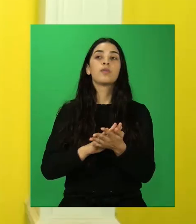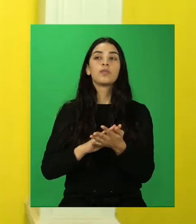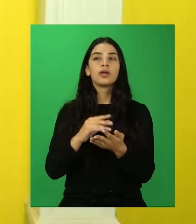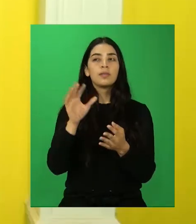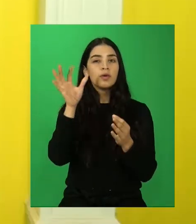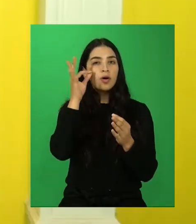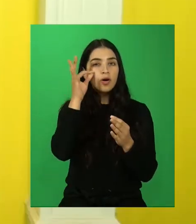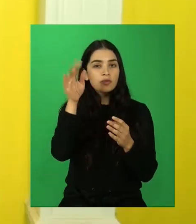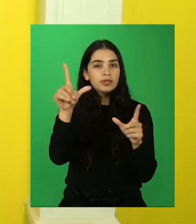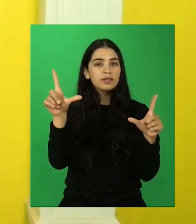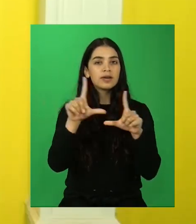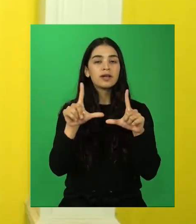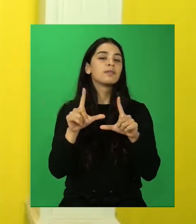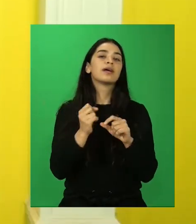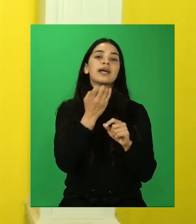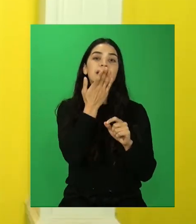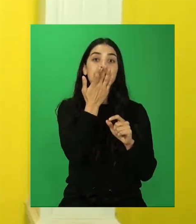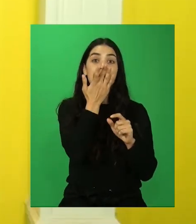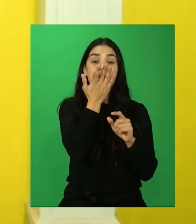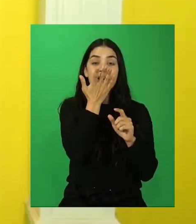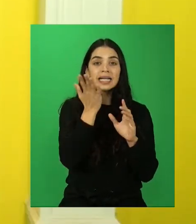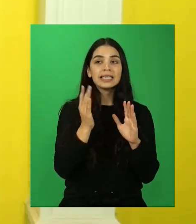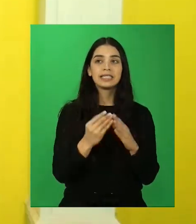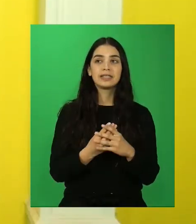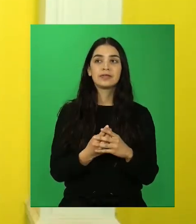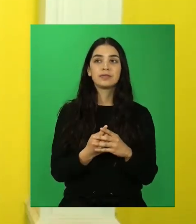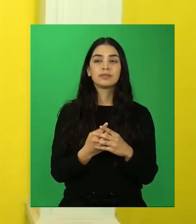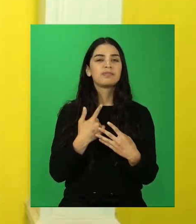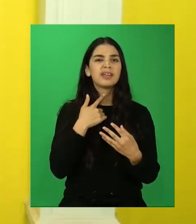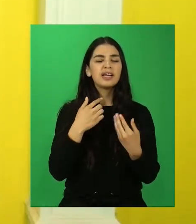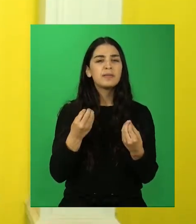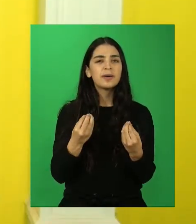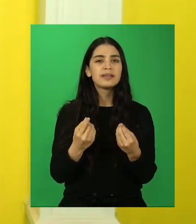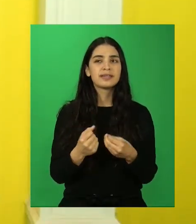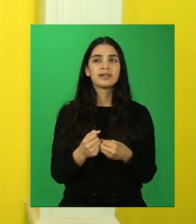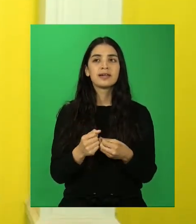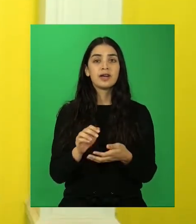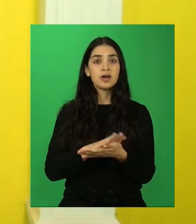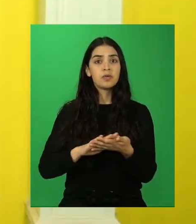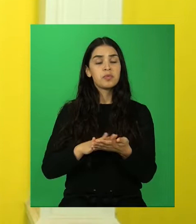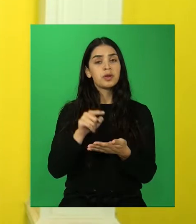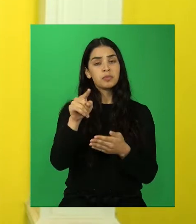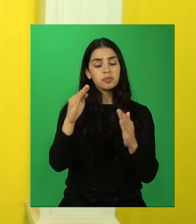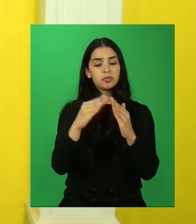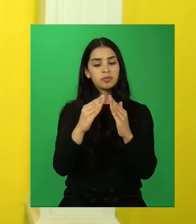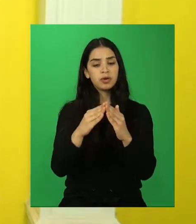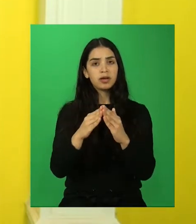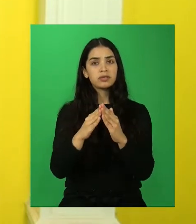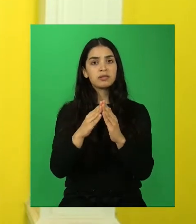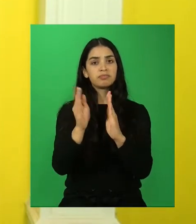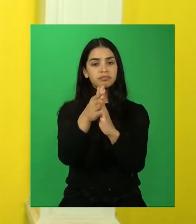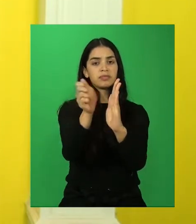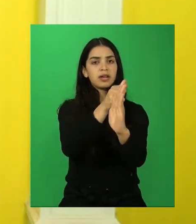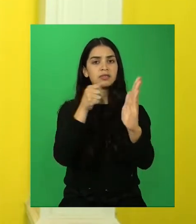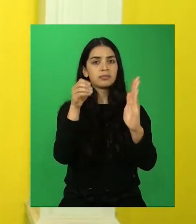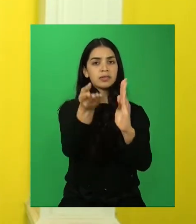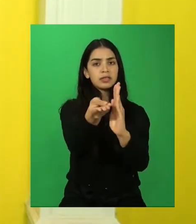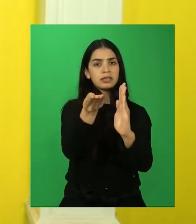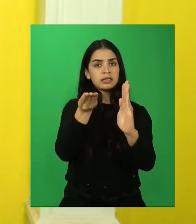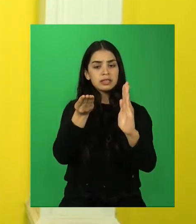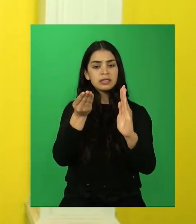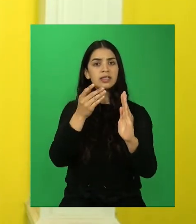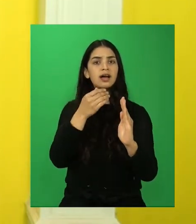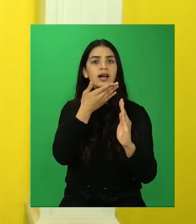puse acá una imagen de hielo. El hielo, cuando ustedes lo tienen en sus casas, en sus refrigeradores, y ustedes